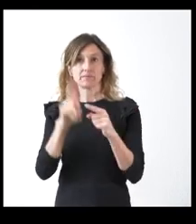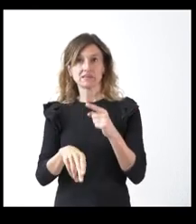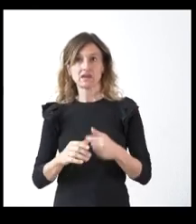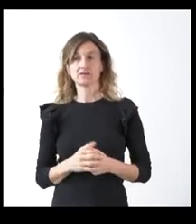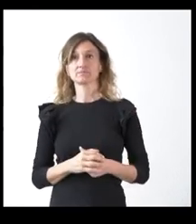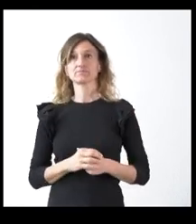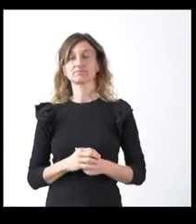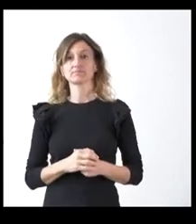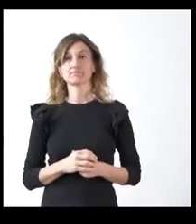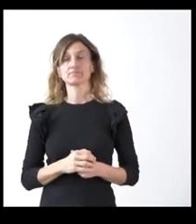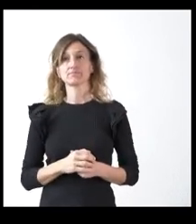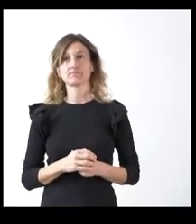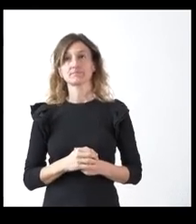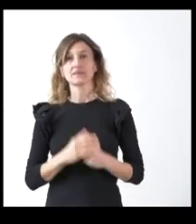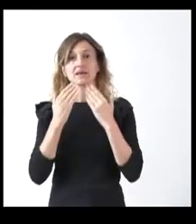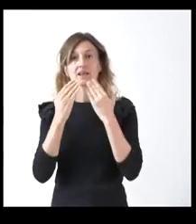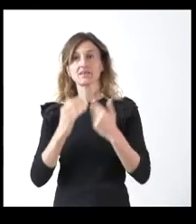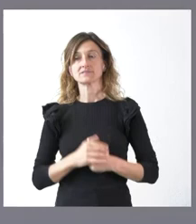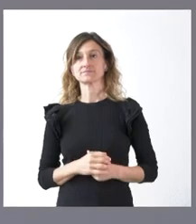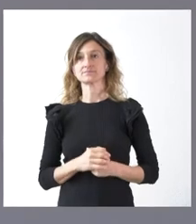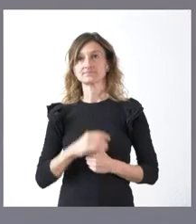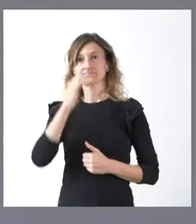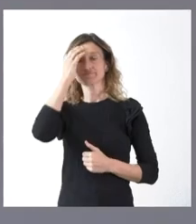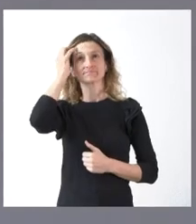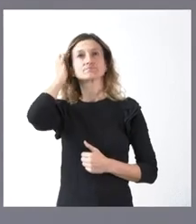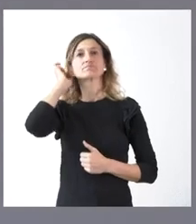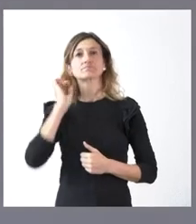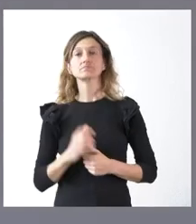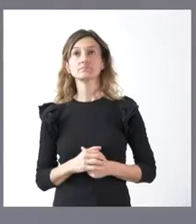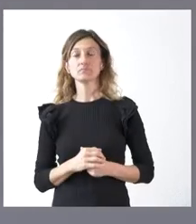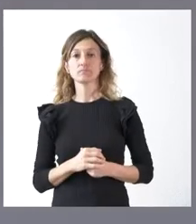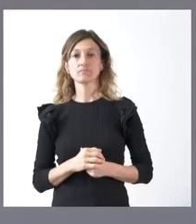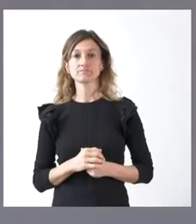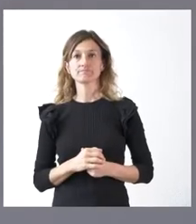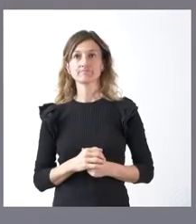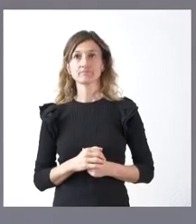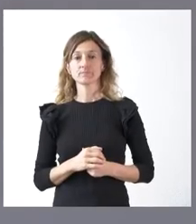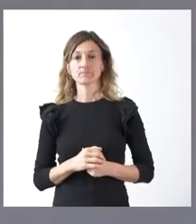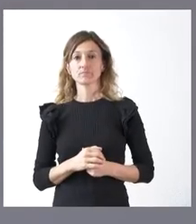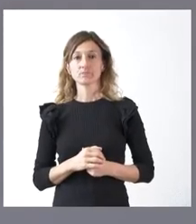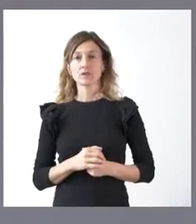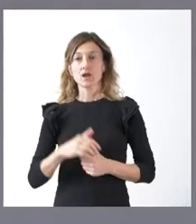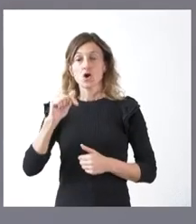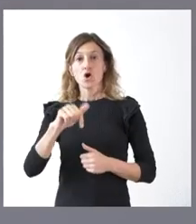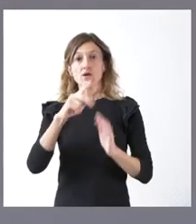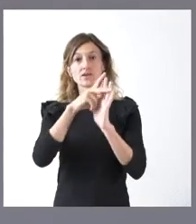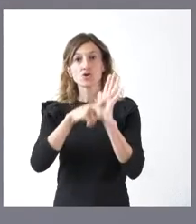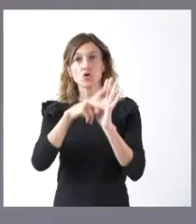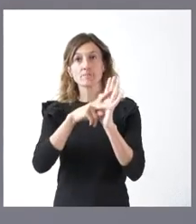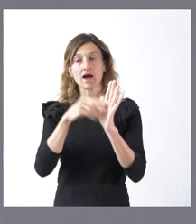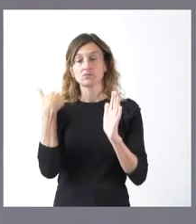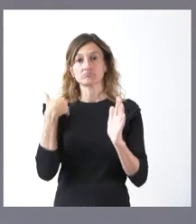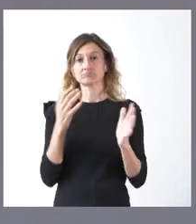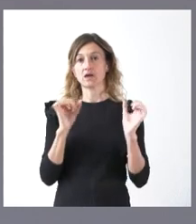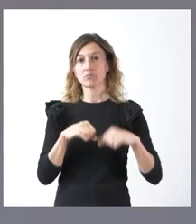este próximo curso gracias gracias Bueno lo que hacemos hoy es dejar sin efecto la normativa que aprobamos en